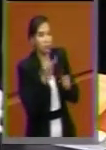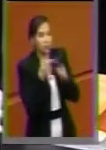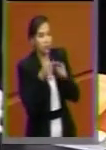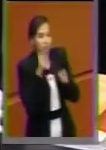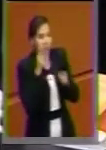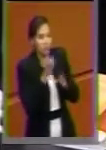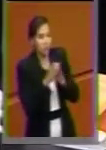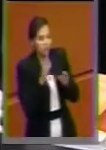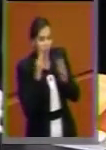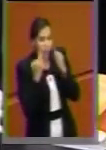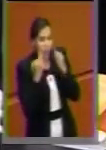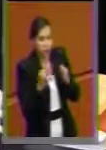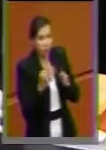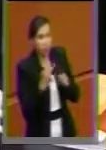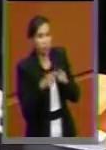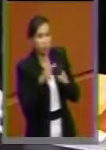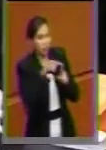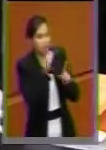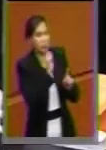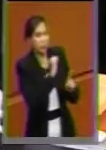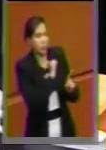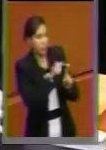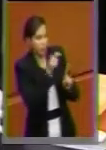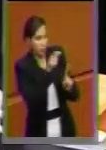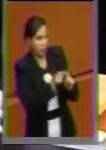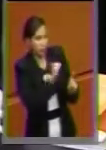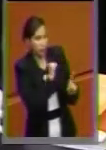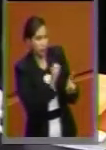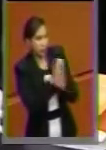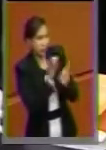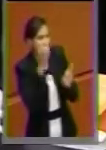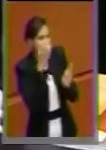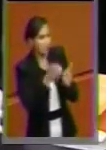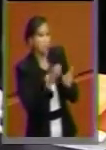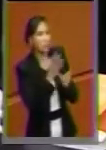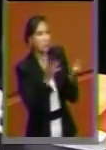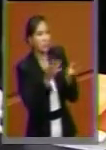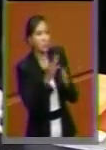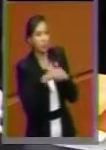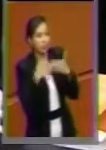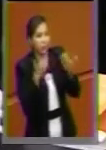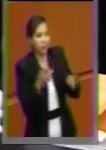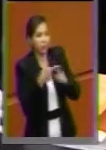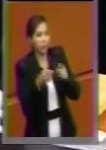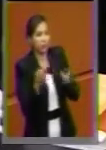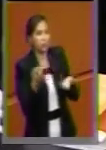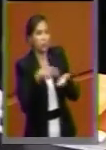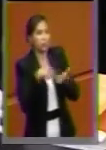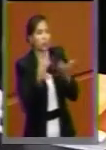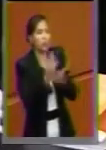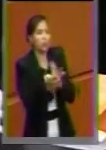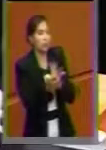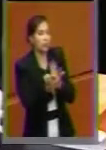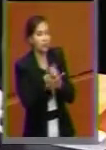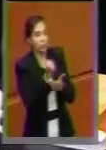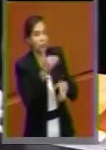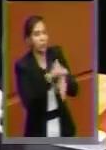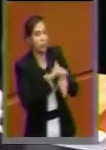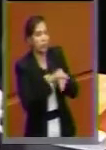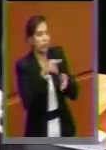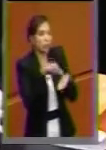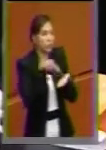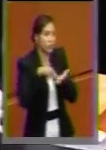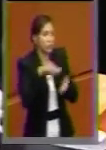el viacrucis de enfrentar al delincuente en una agencia el ministro público porque afuera ya lo están esperando los amigos